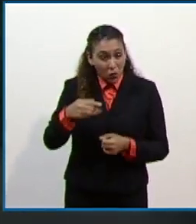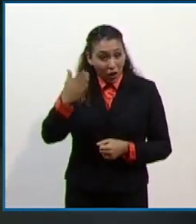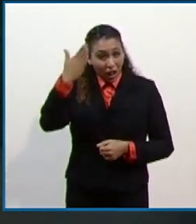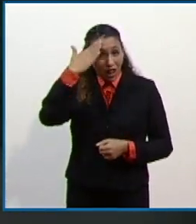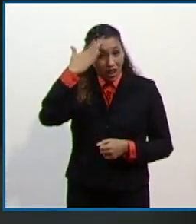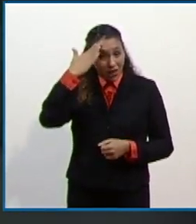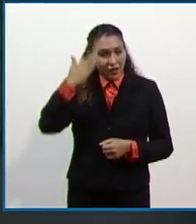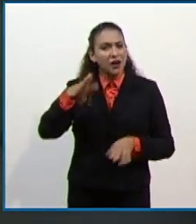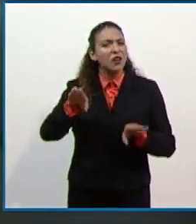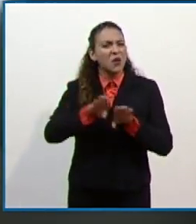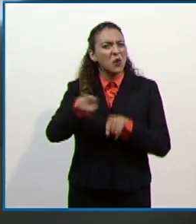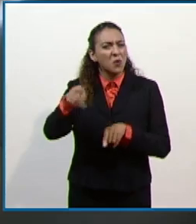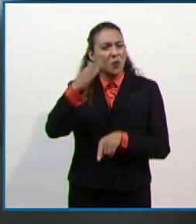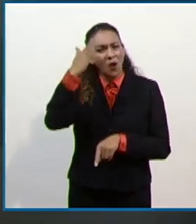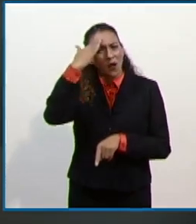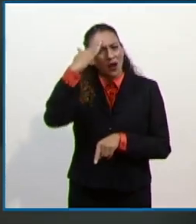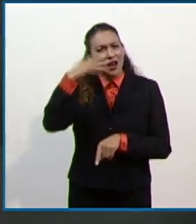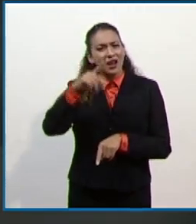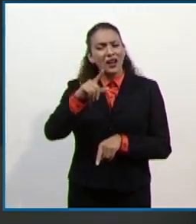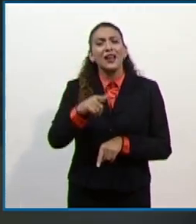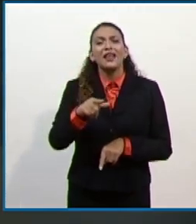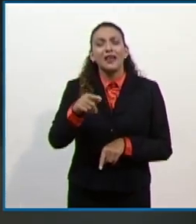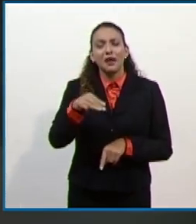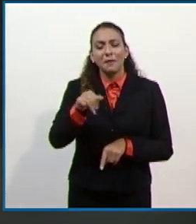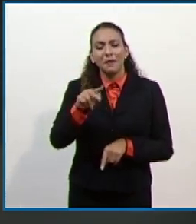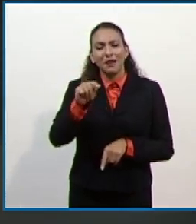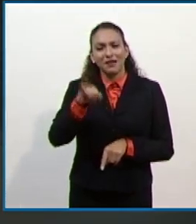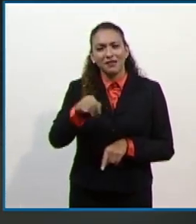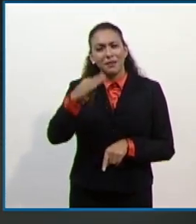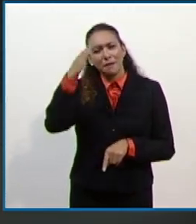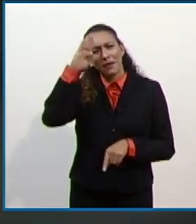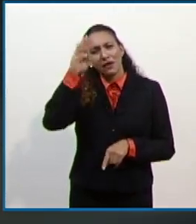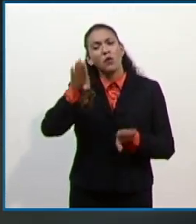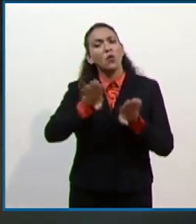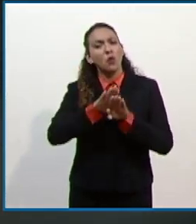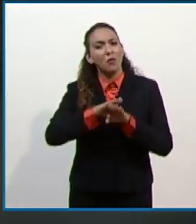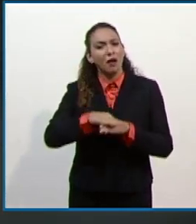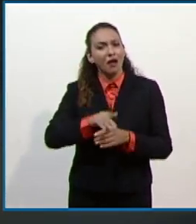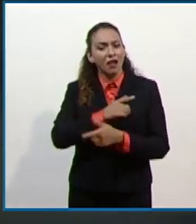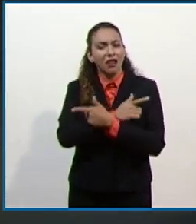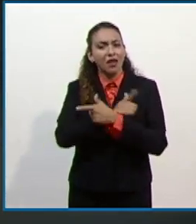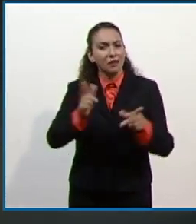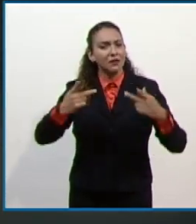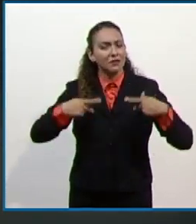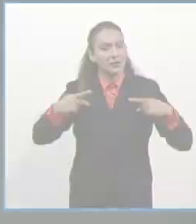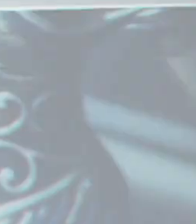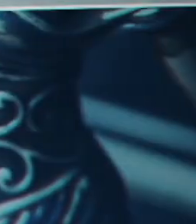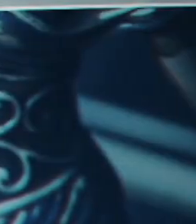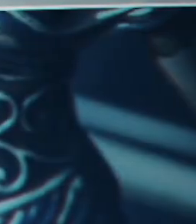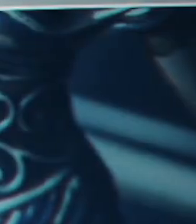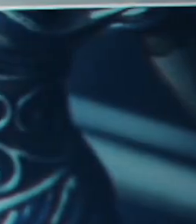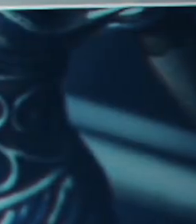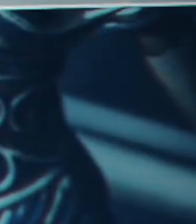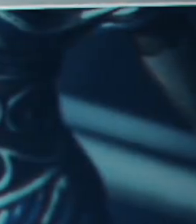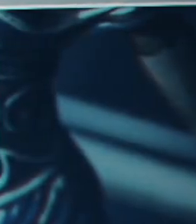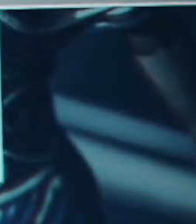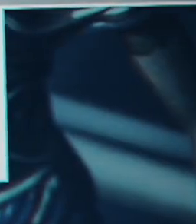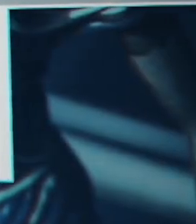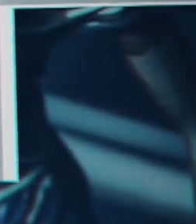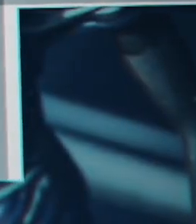y justicia para todos, y si hay en verdad ideas u horizontes políticos posibles.